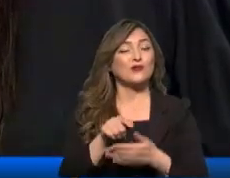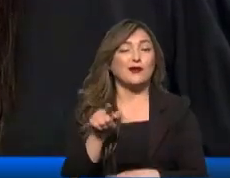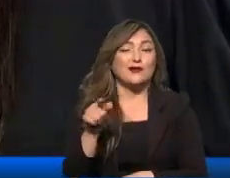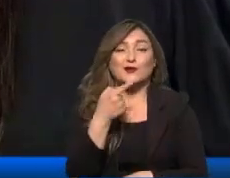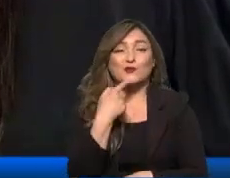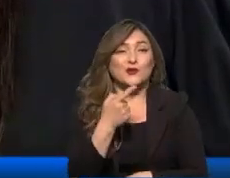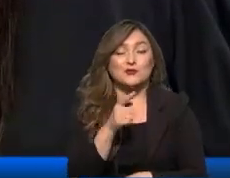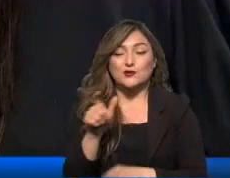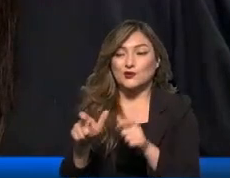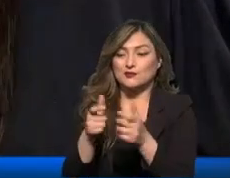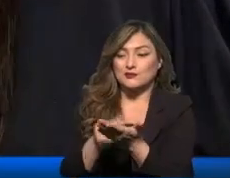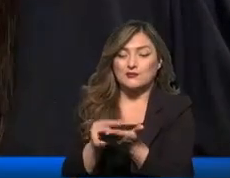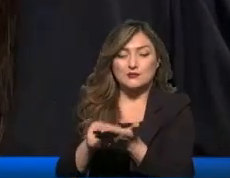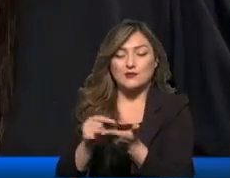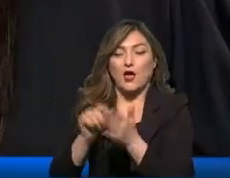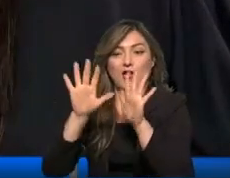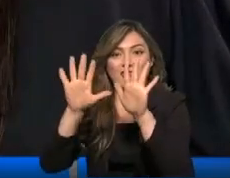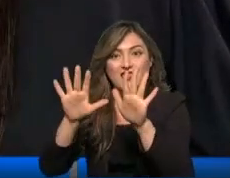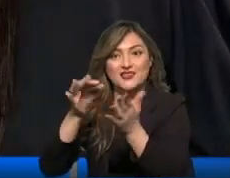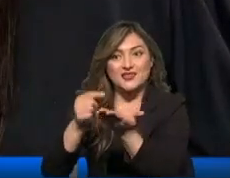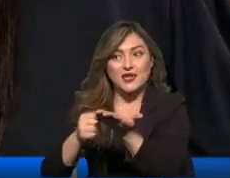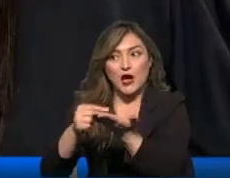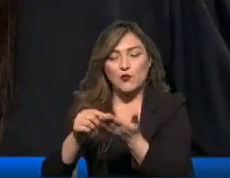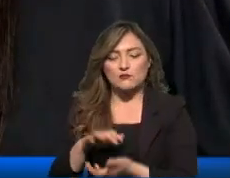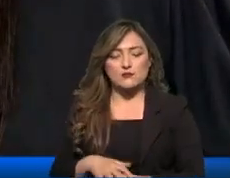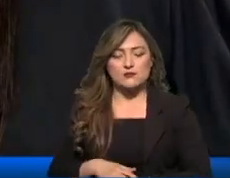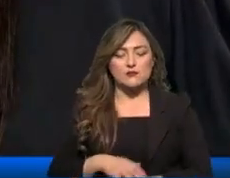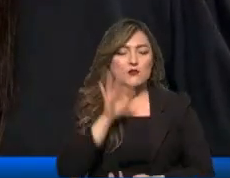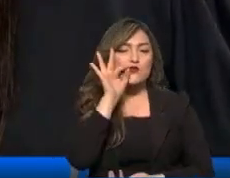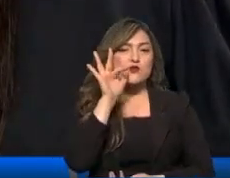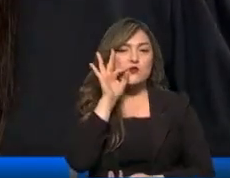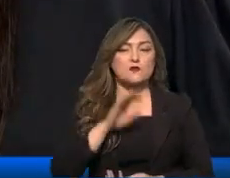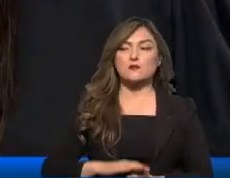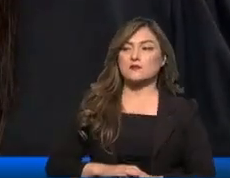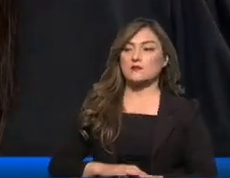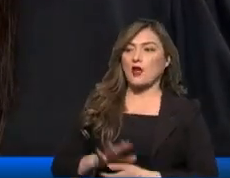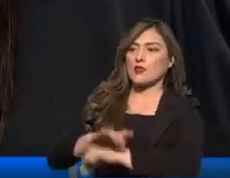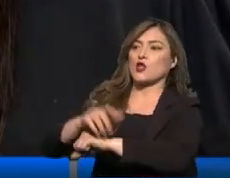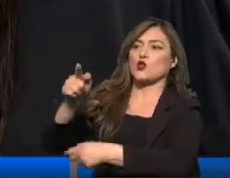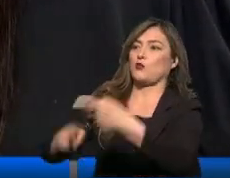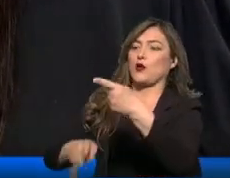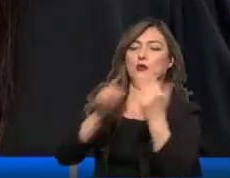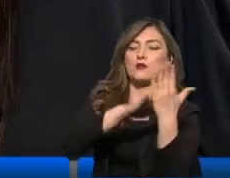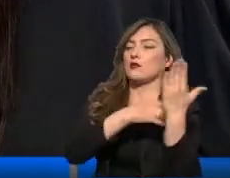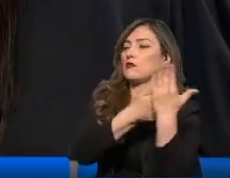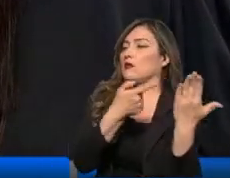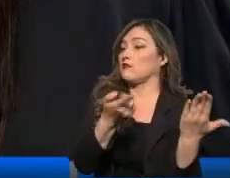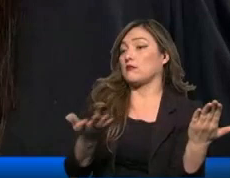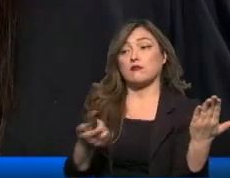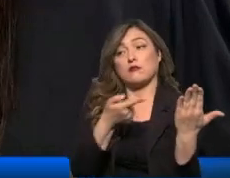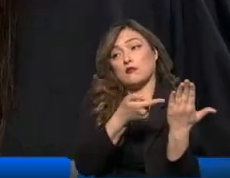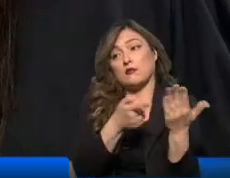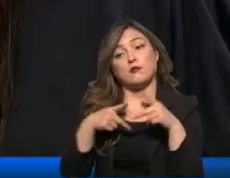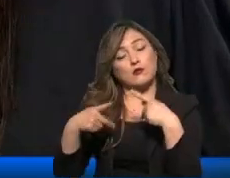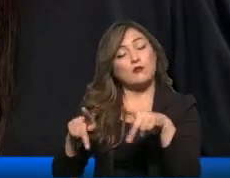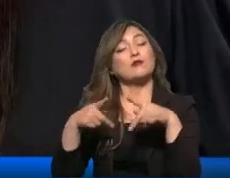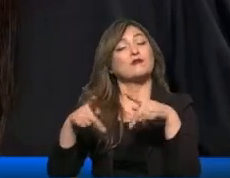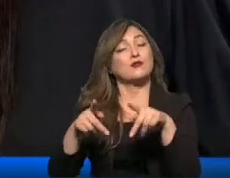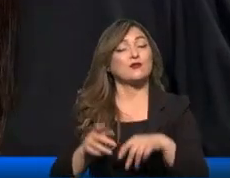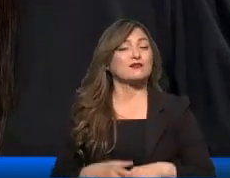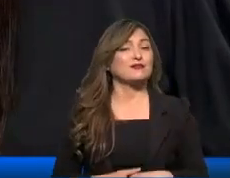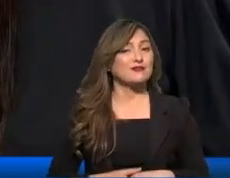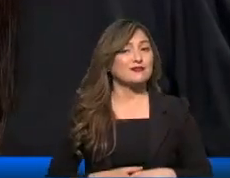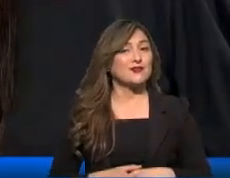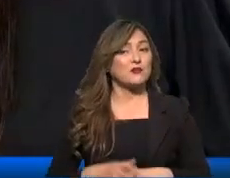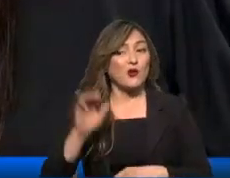puede detener a quien tiene 10 gramos, por ejemplo, de marihuana en sus manos, porque eso está permitido por la ley, pero